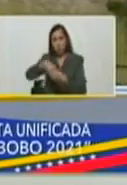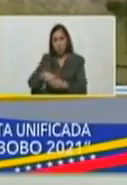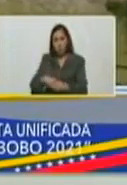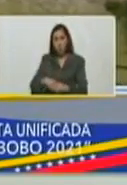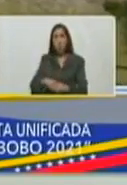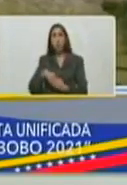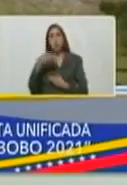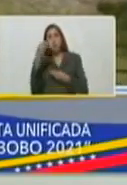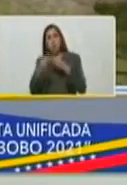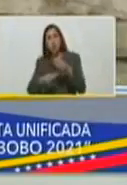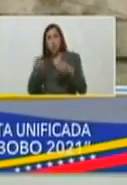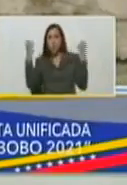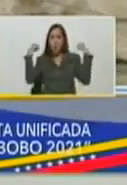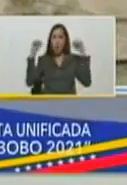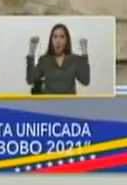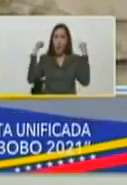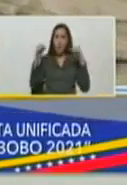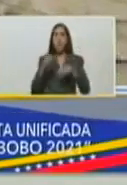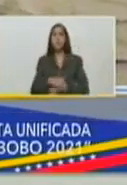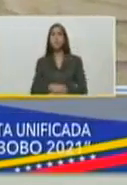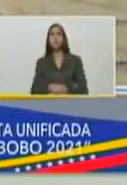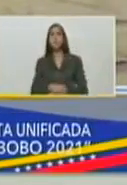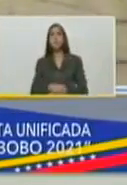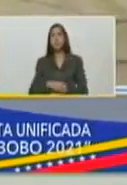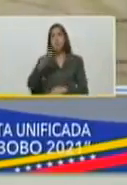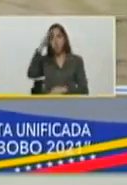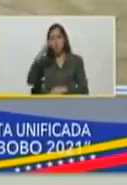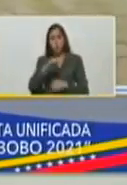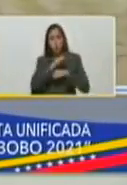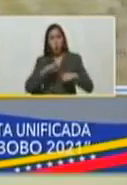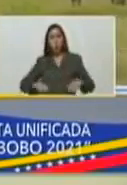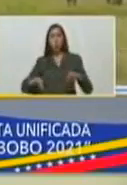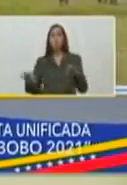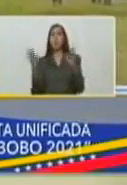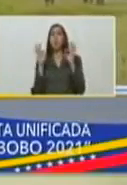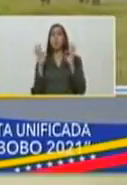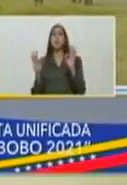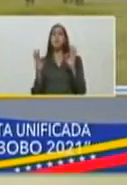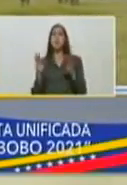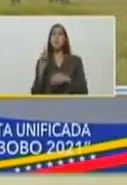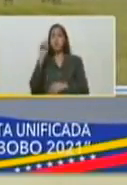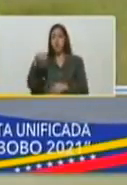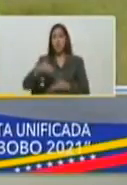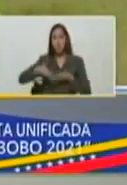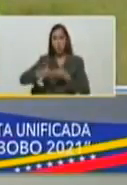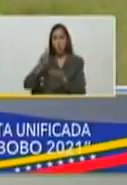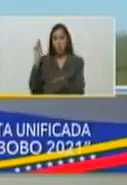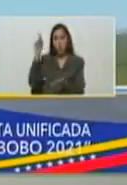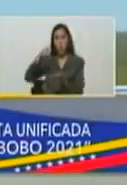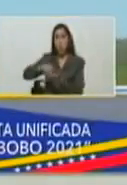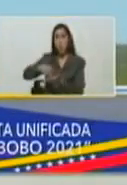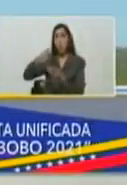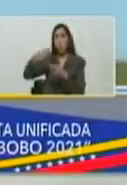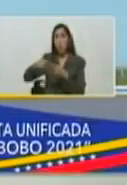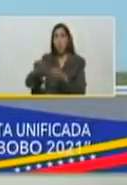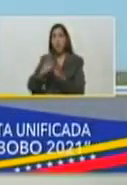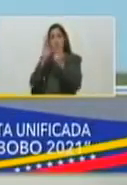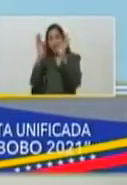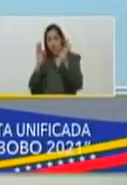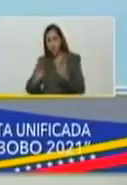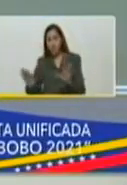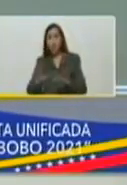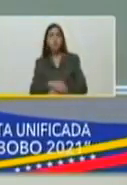y exfiltración de fuerzas especiales, se realizó un desembarco anfibio con unidades de nuestra